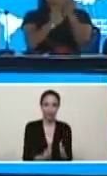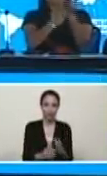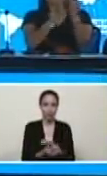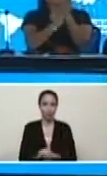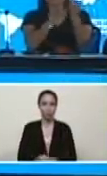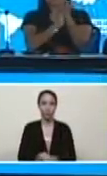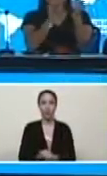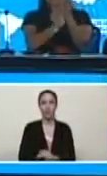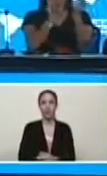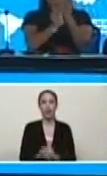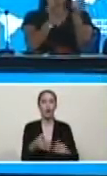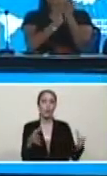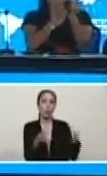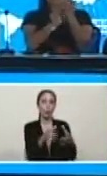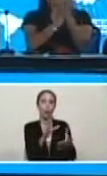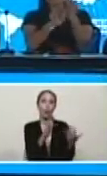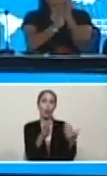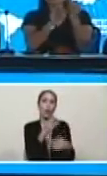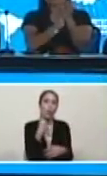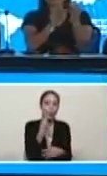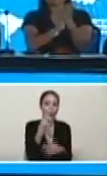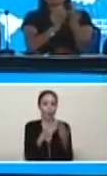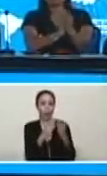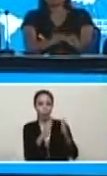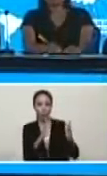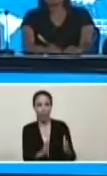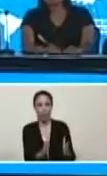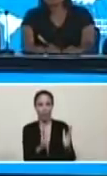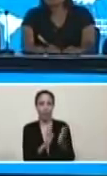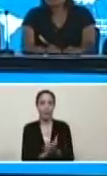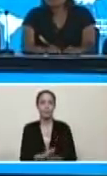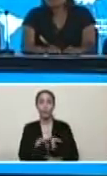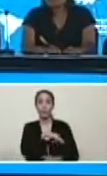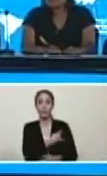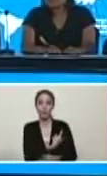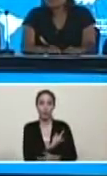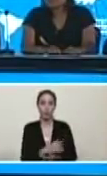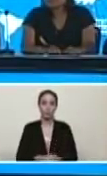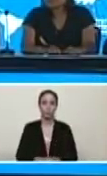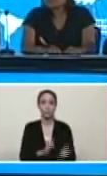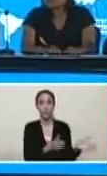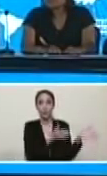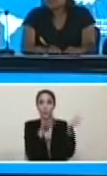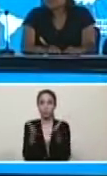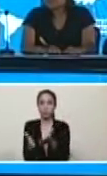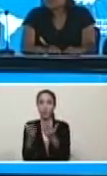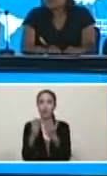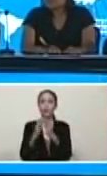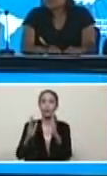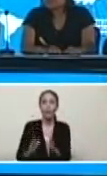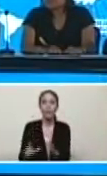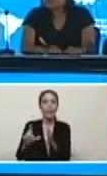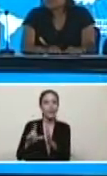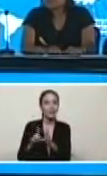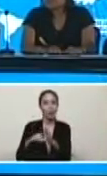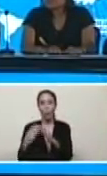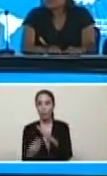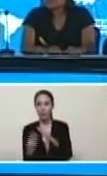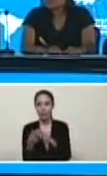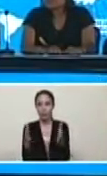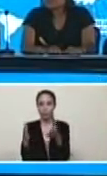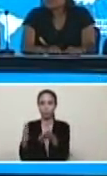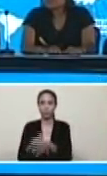FBU, la Federación Venezolana de Estudiantes de Educación Media presente, y